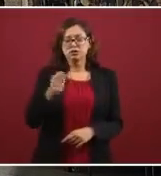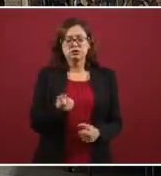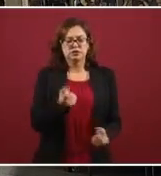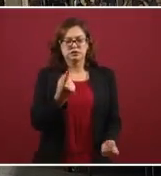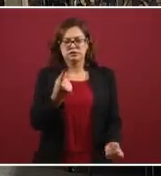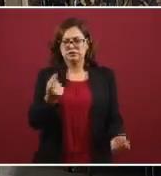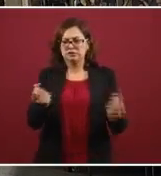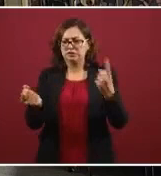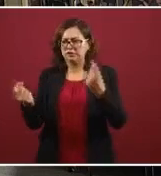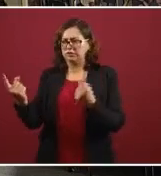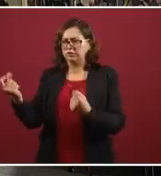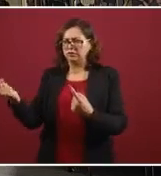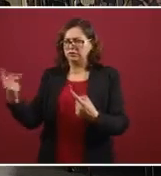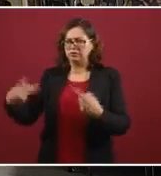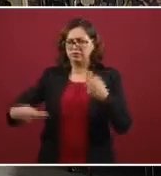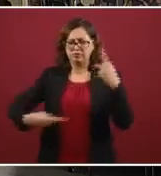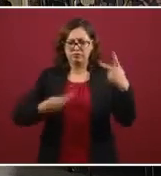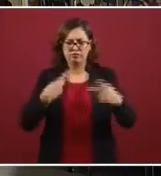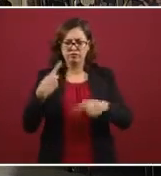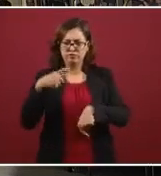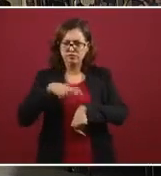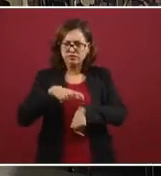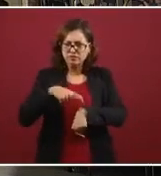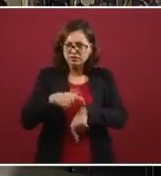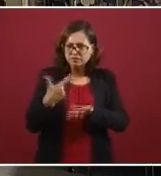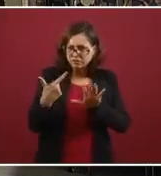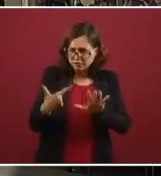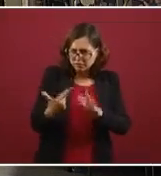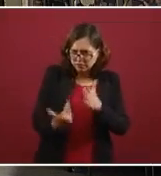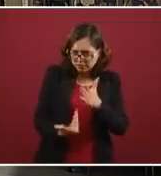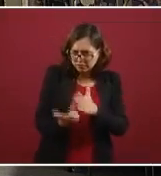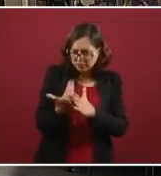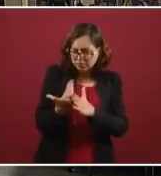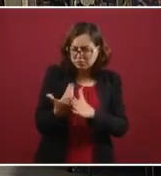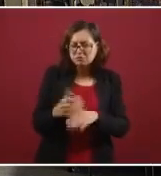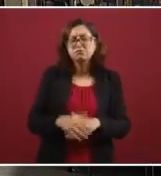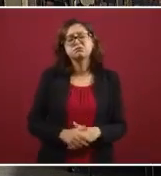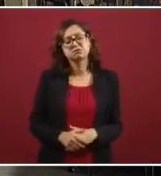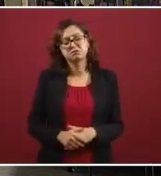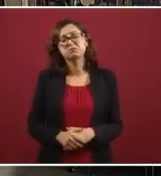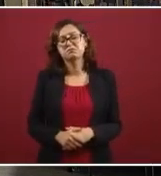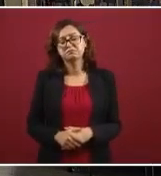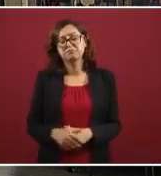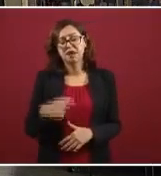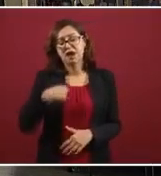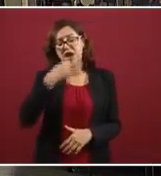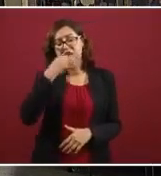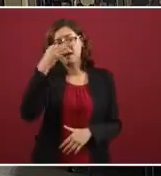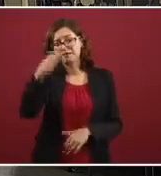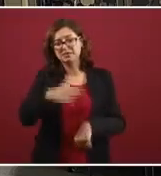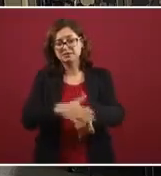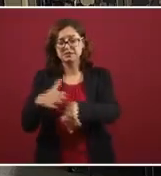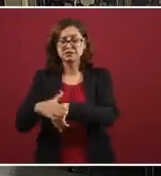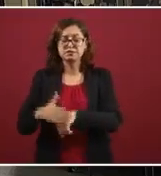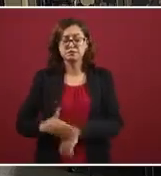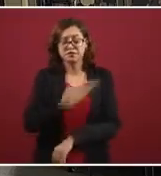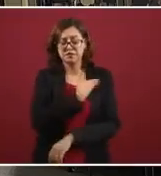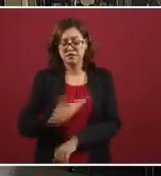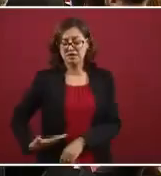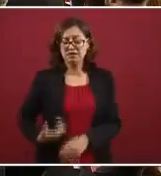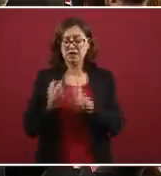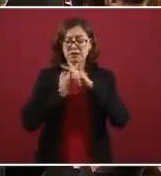preguntaban que si era el horario correcto a las 7 de la mañana. Decirles que tenemos un presidente que desde las